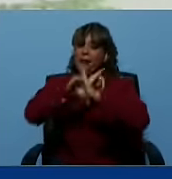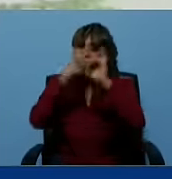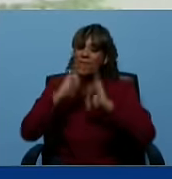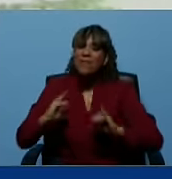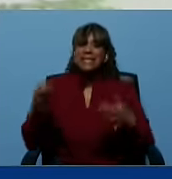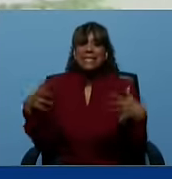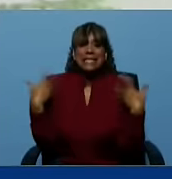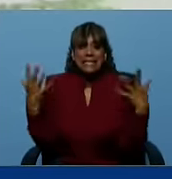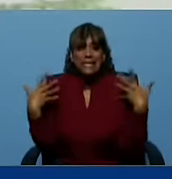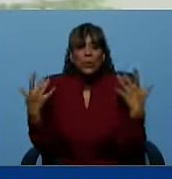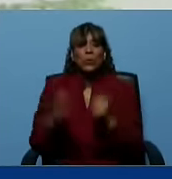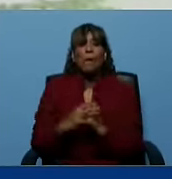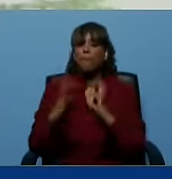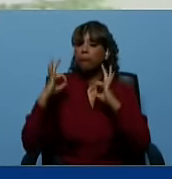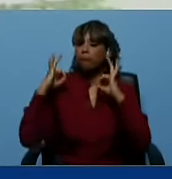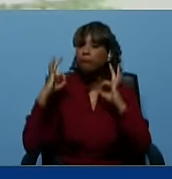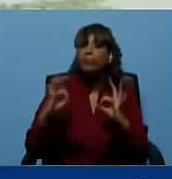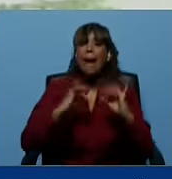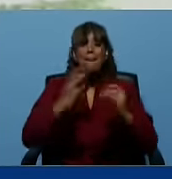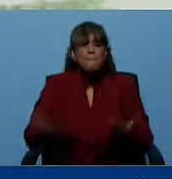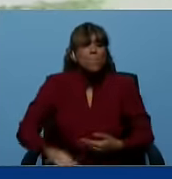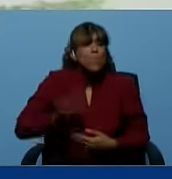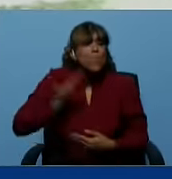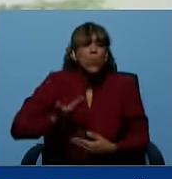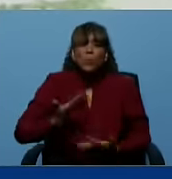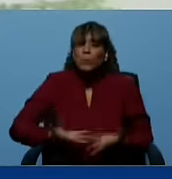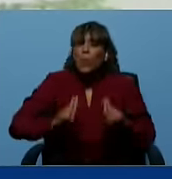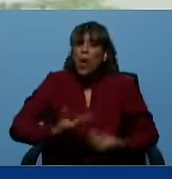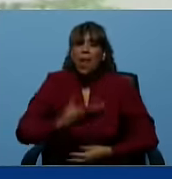felicidad, máxima felicidad social